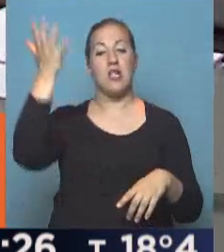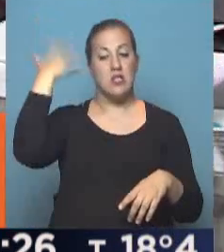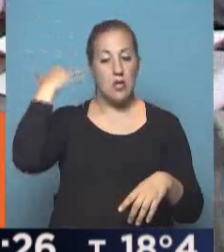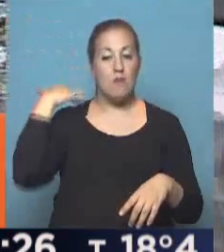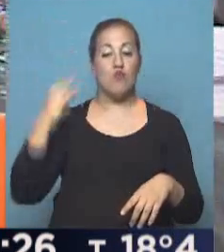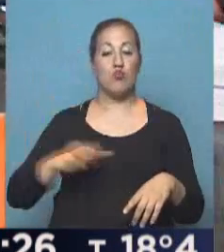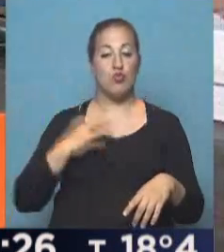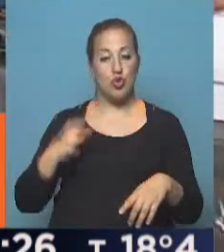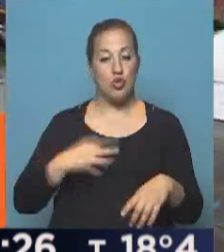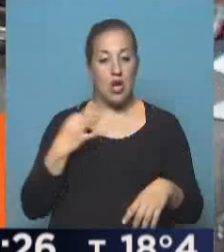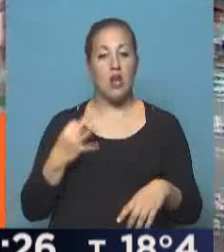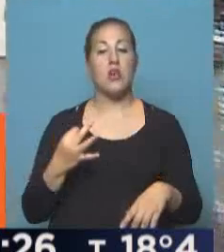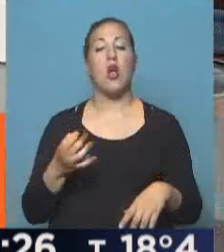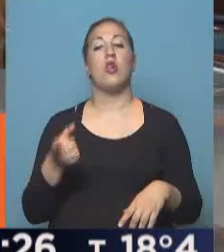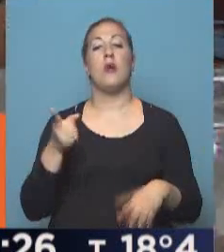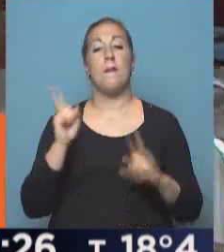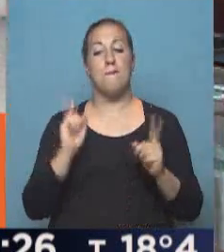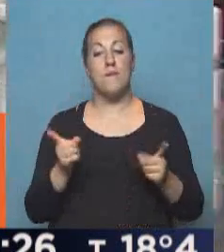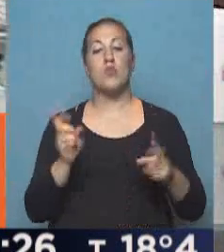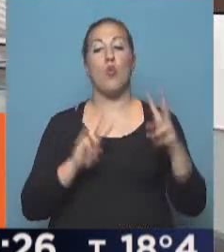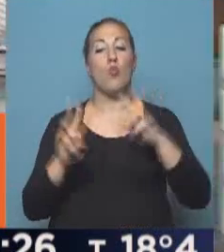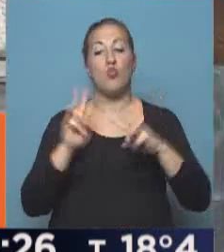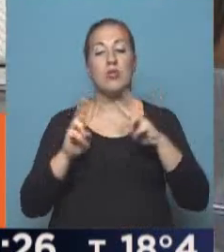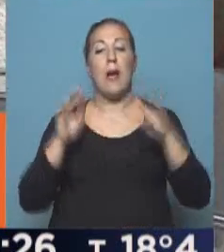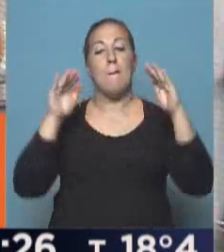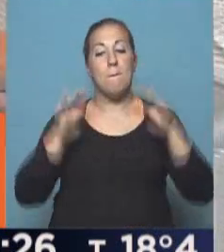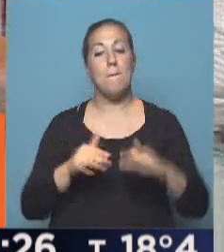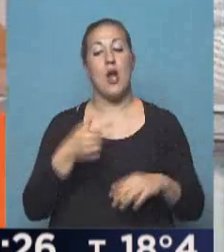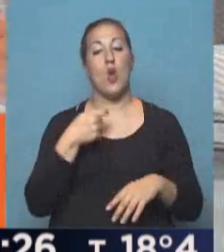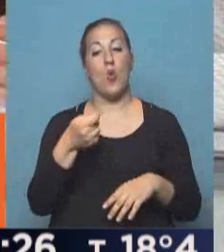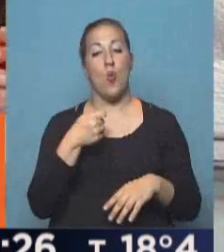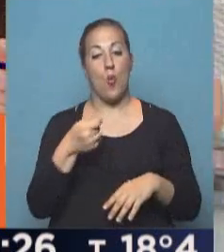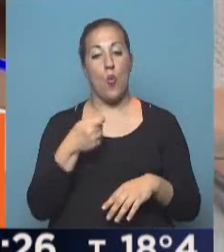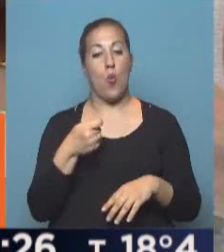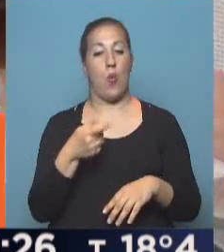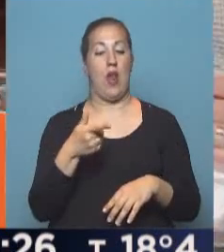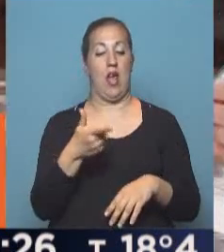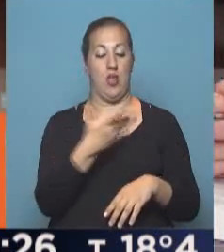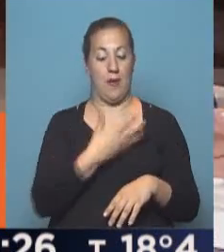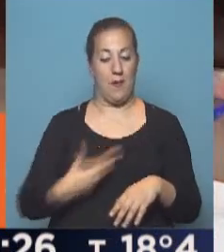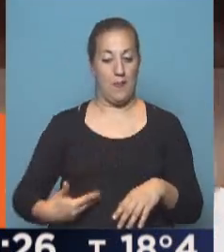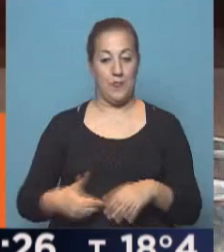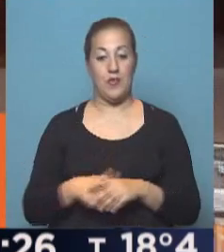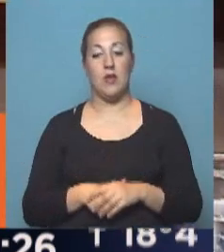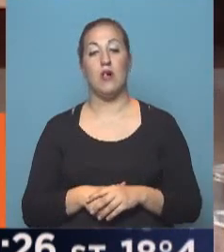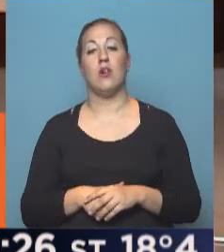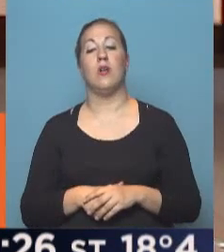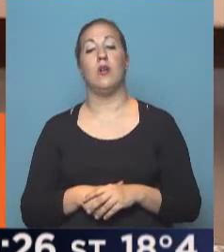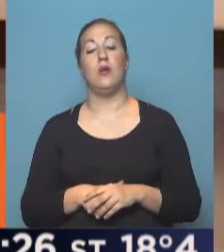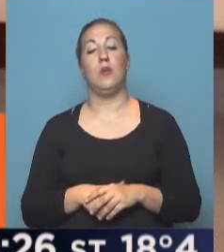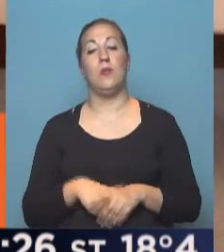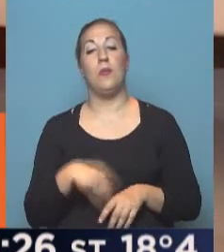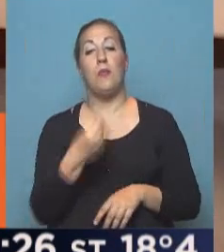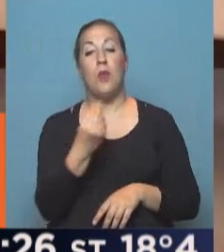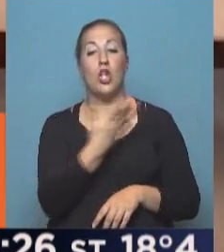justamente suprimiendo las jubilaciones de privilegio respecto del poder legislativo y a su vez poder ejecutivo ahora carlos porque